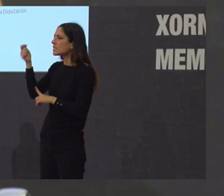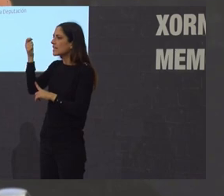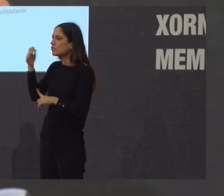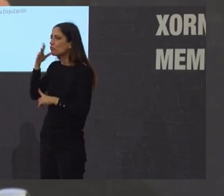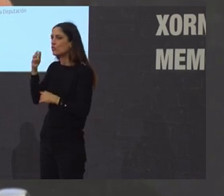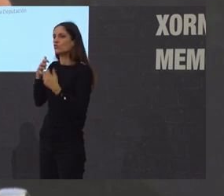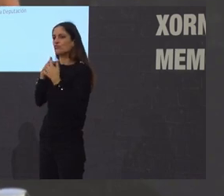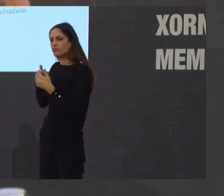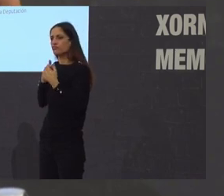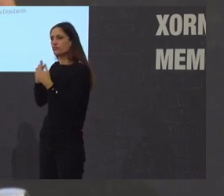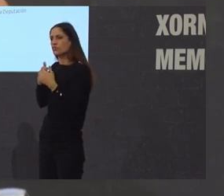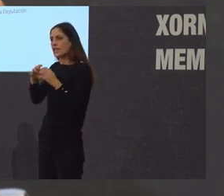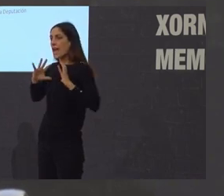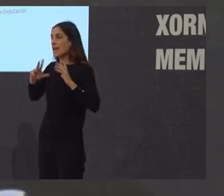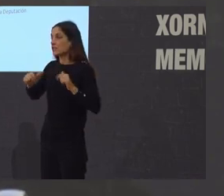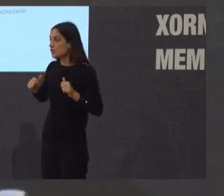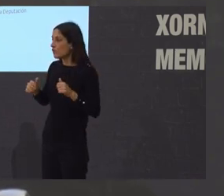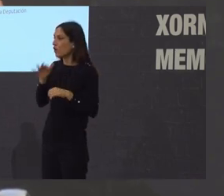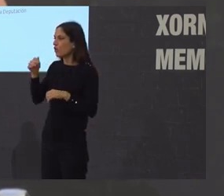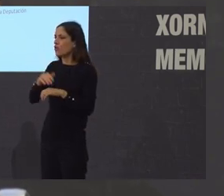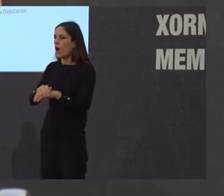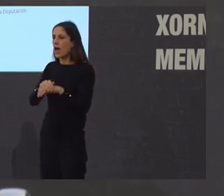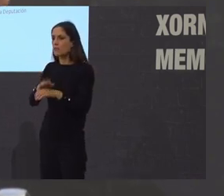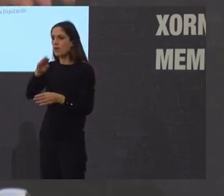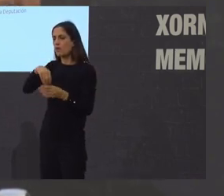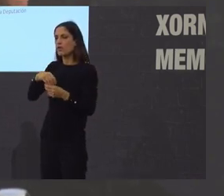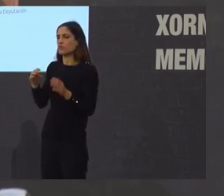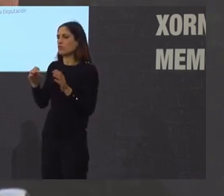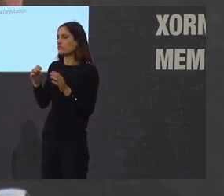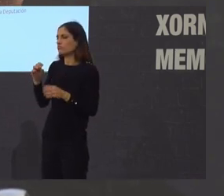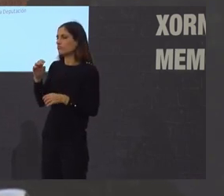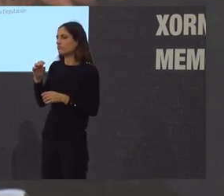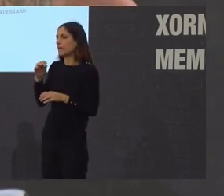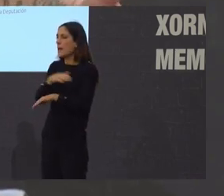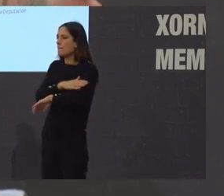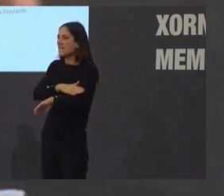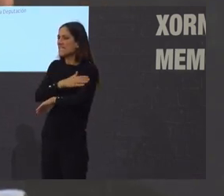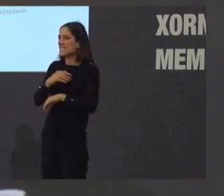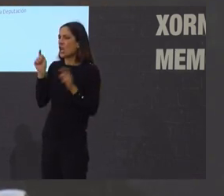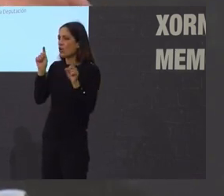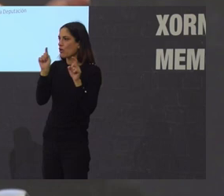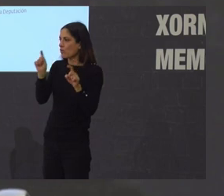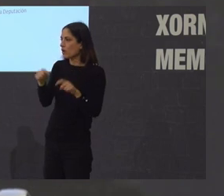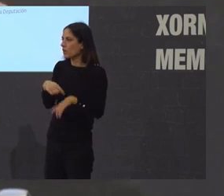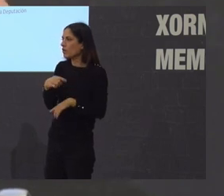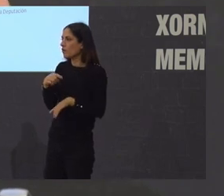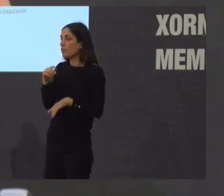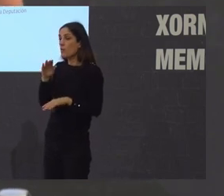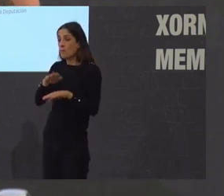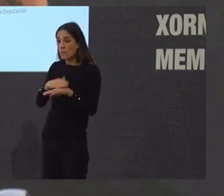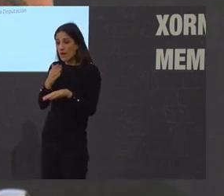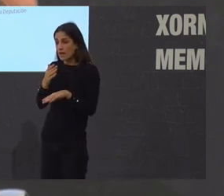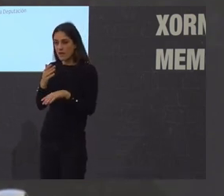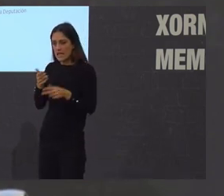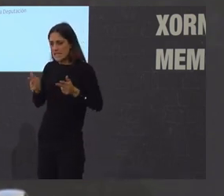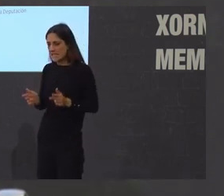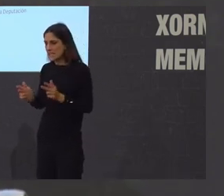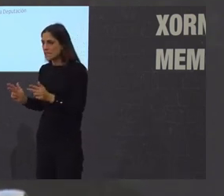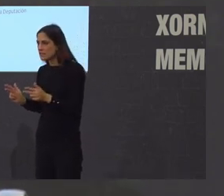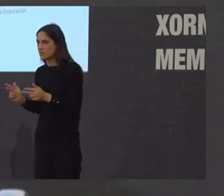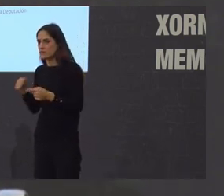Yo tengo un amigo en el Ministerio de Educación que me ha dado la concesión para tener las sillas de los ministerios. Lo he conseguido